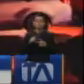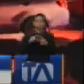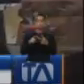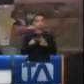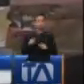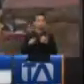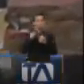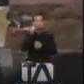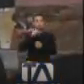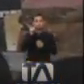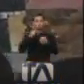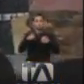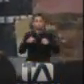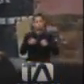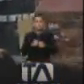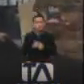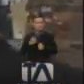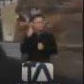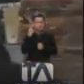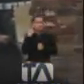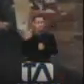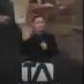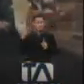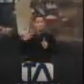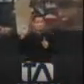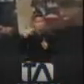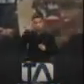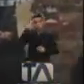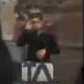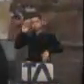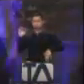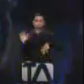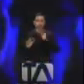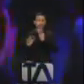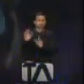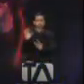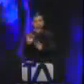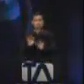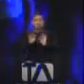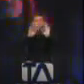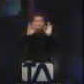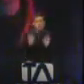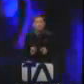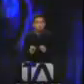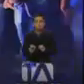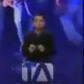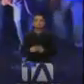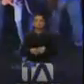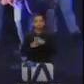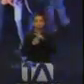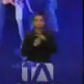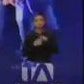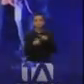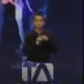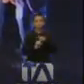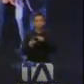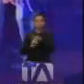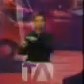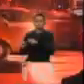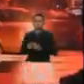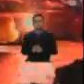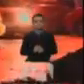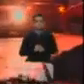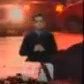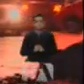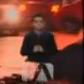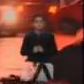una moto azul. Al oír los disparos, vecinos y personal policial se acercaron al local justo en el momento en que el asesino y su secuaz salían del lugar.